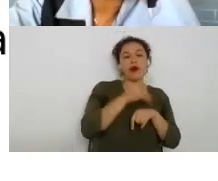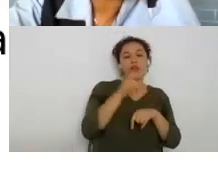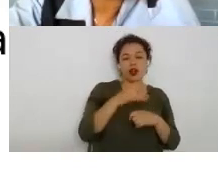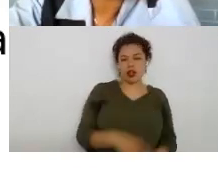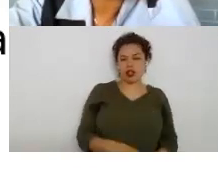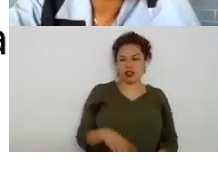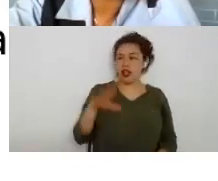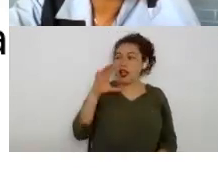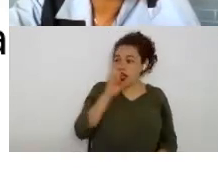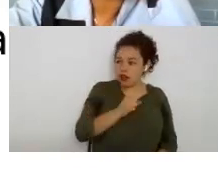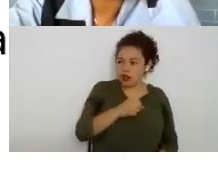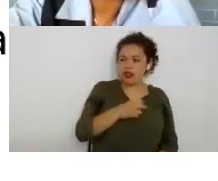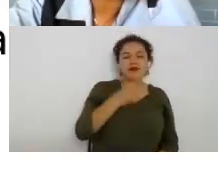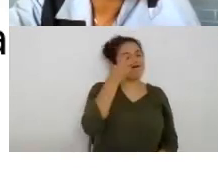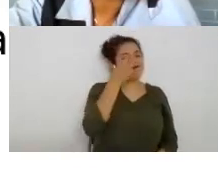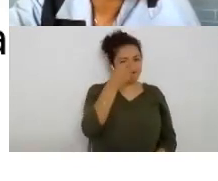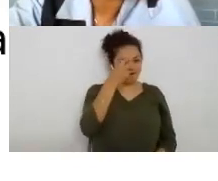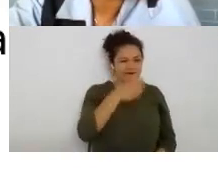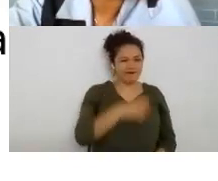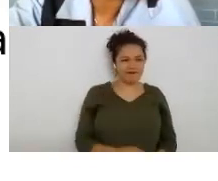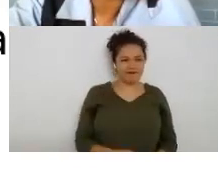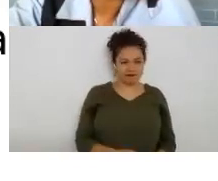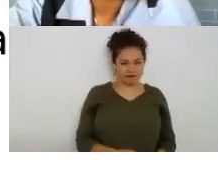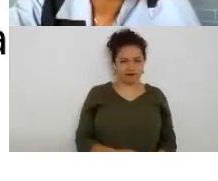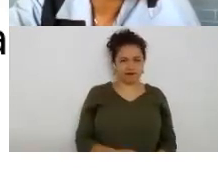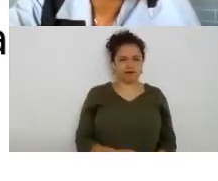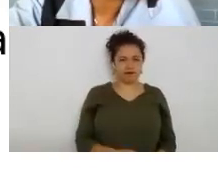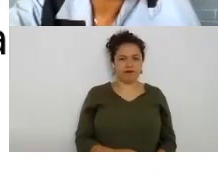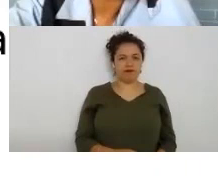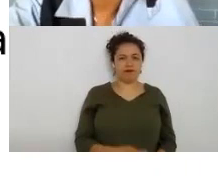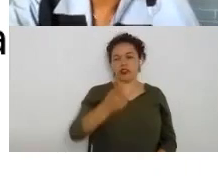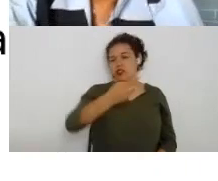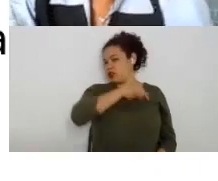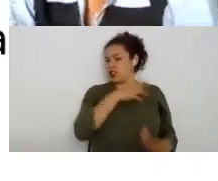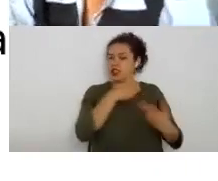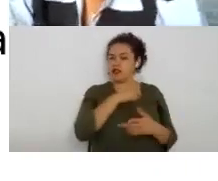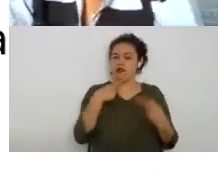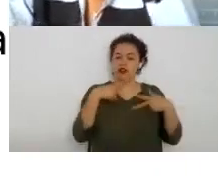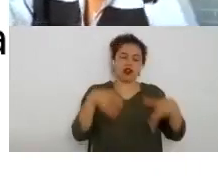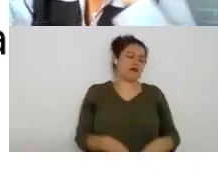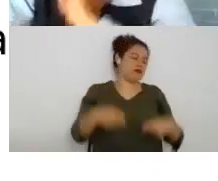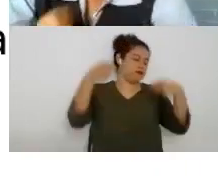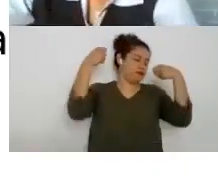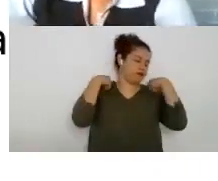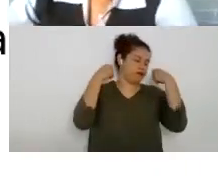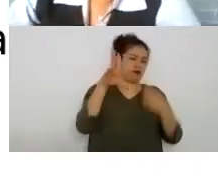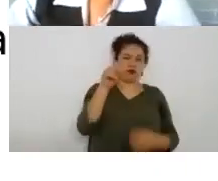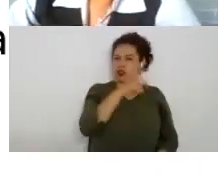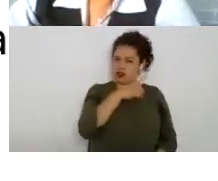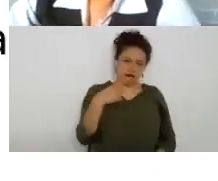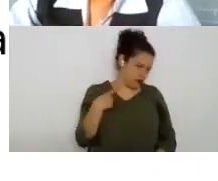calor. Exactamente. Entonces, esto es lo que no debemos hacer, tapar directamente a la víctima con una manta. No